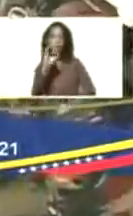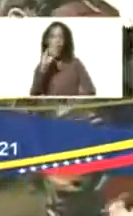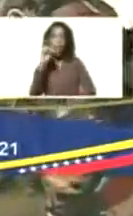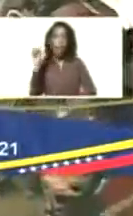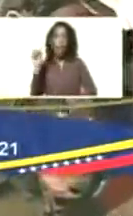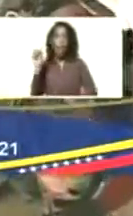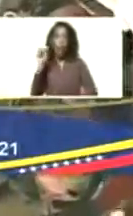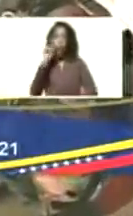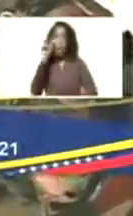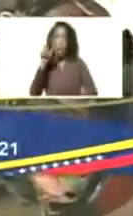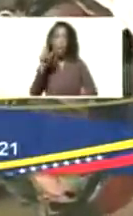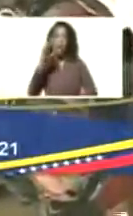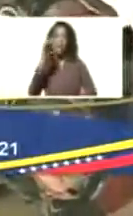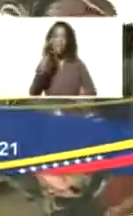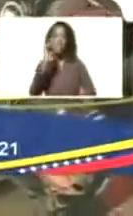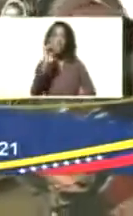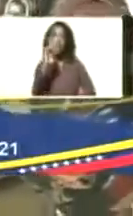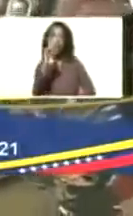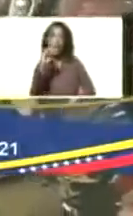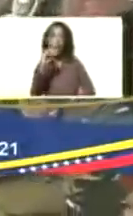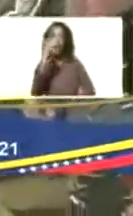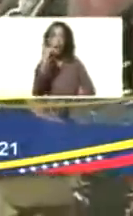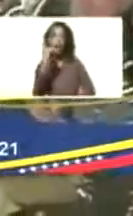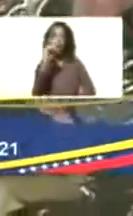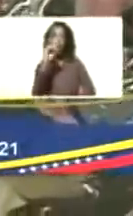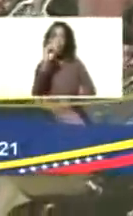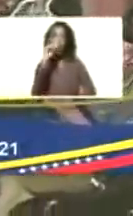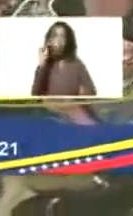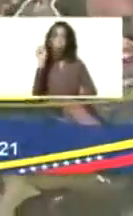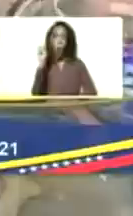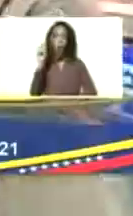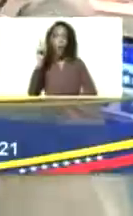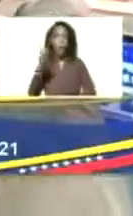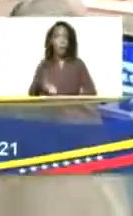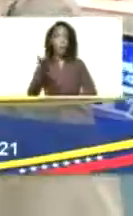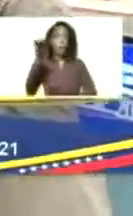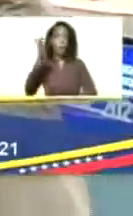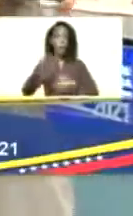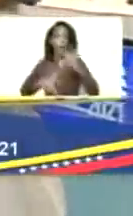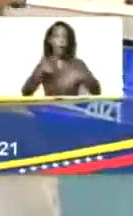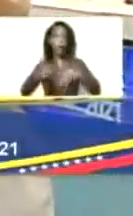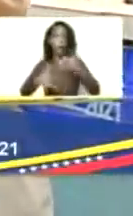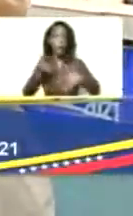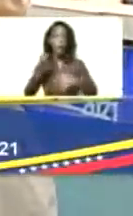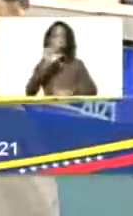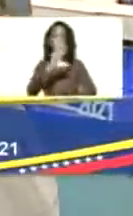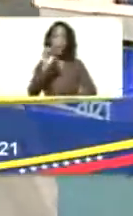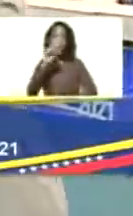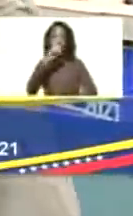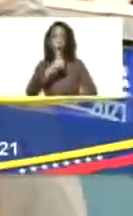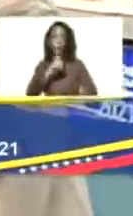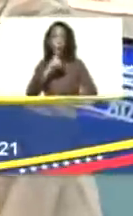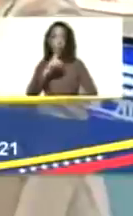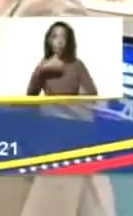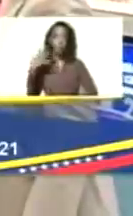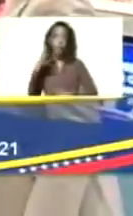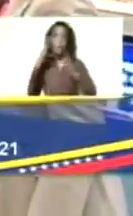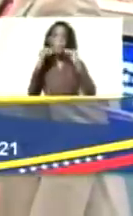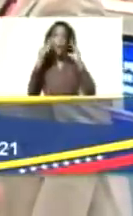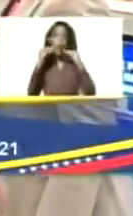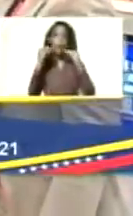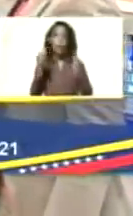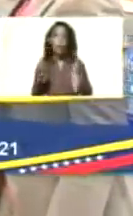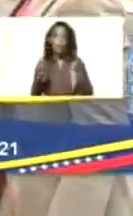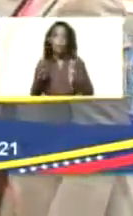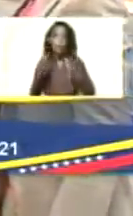Ruet Galvis. Por su destacada y continua actividad durante 30 años, la experiencia ganada en